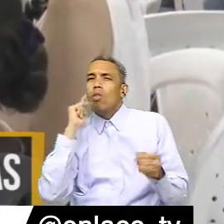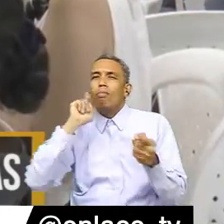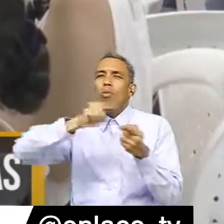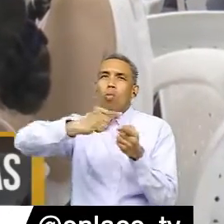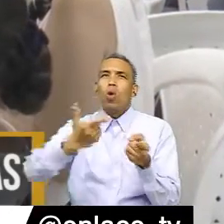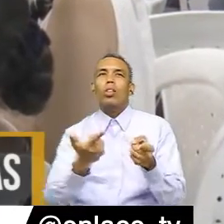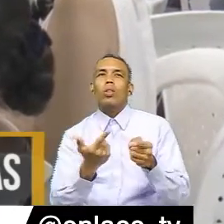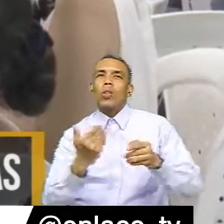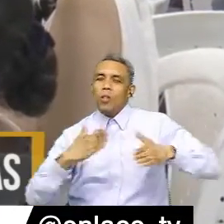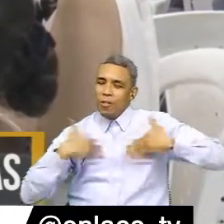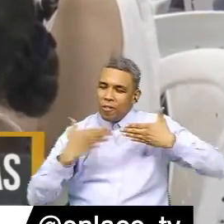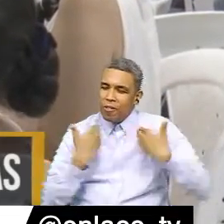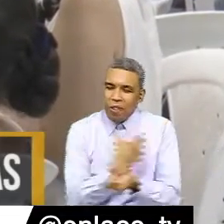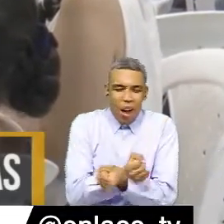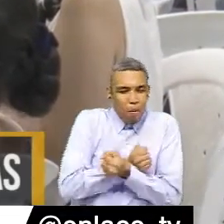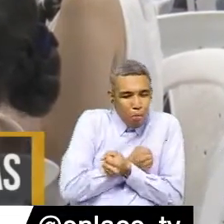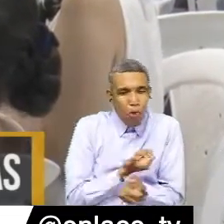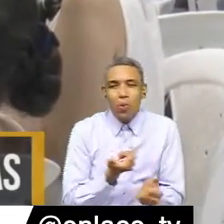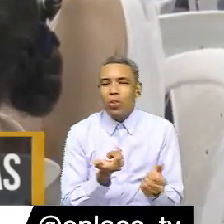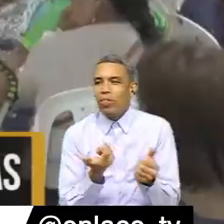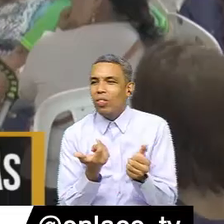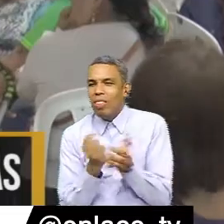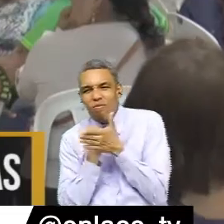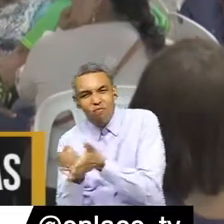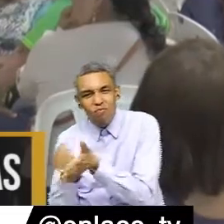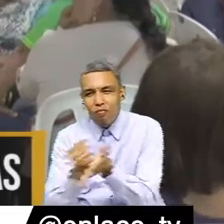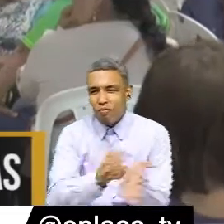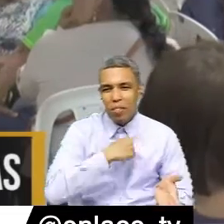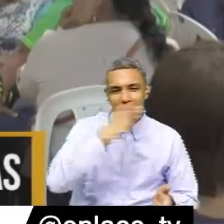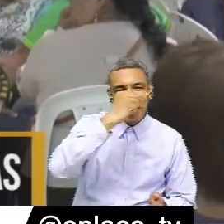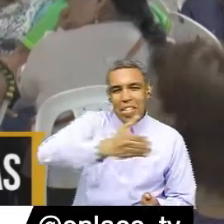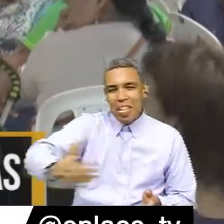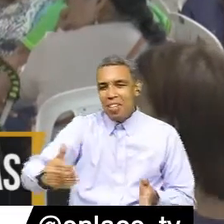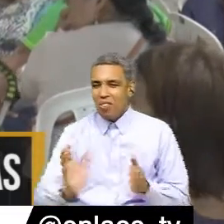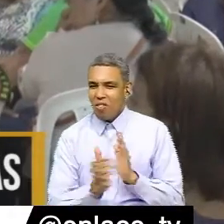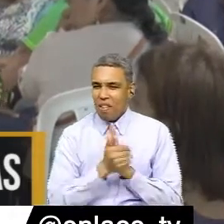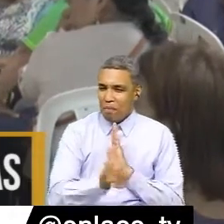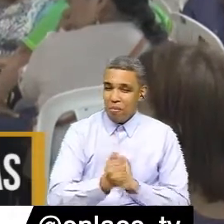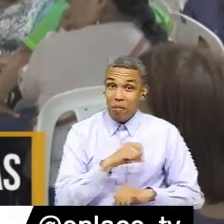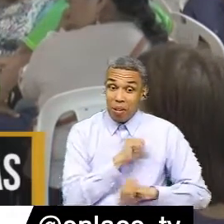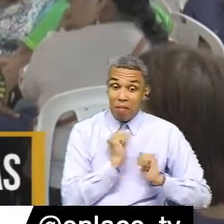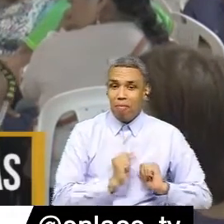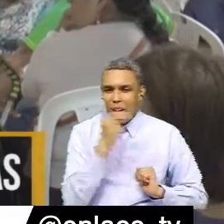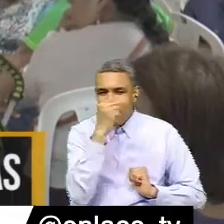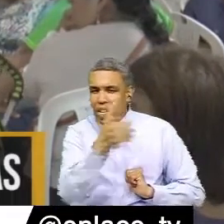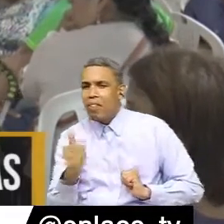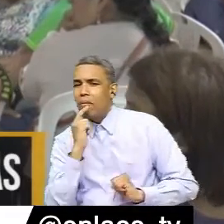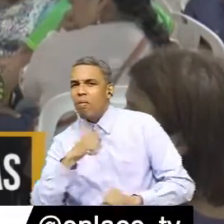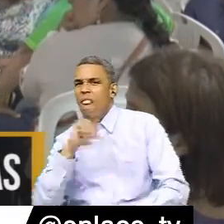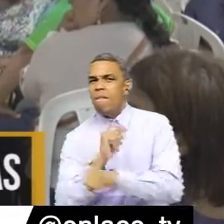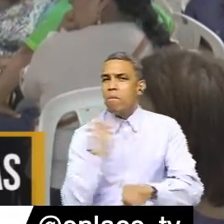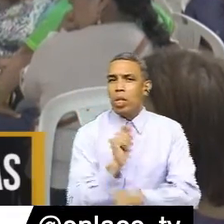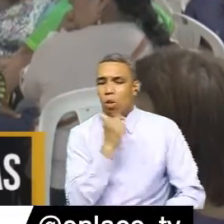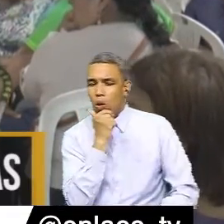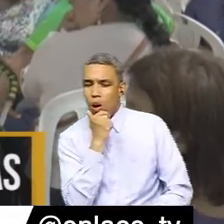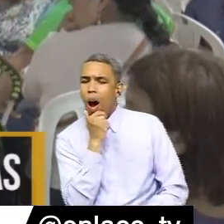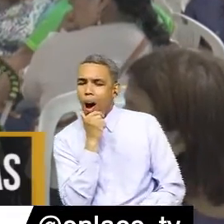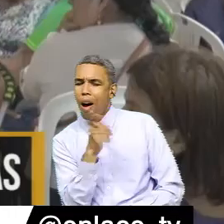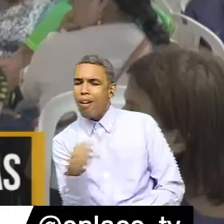las pepas de oro empezar a encontrar el talento escondido dentro de nuestros muchachos y que no simplemente pensemos que son